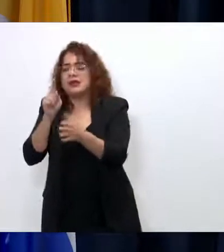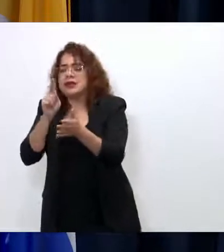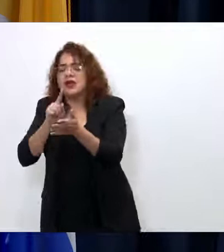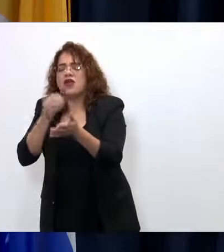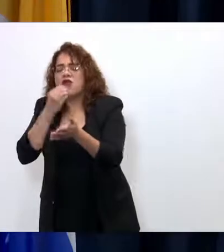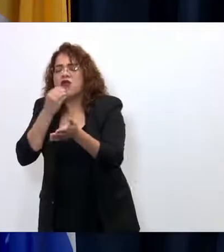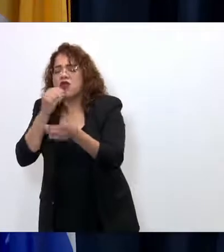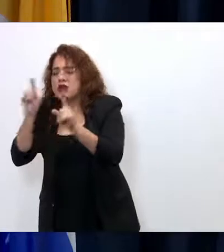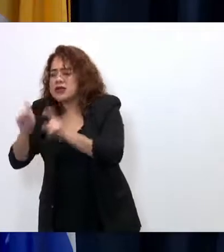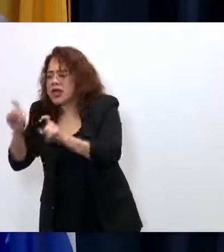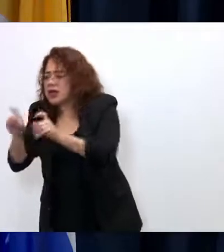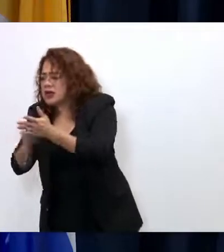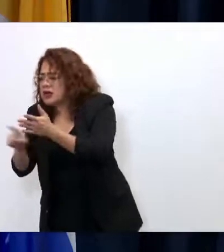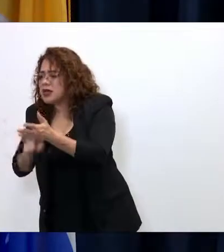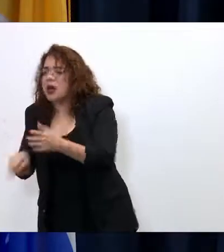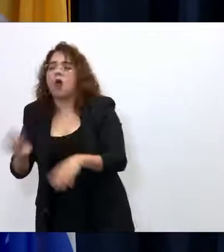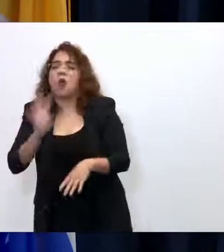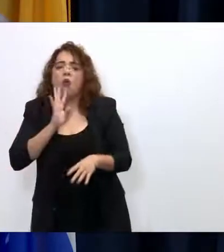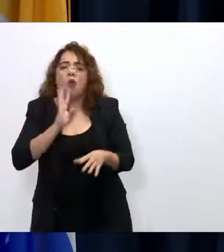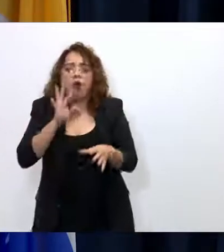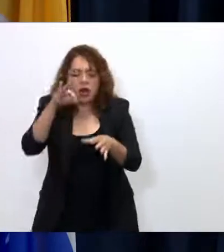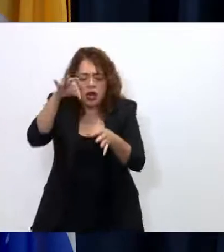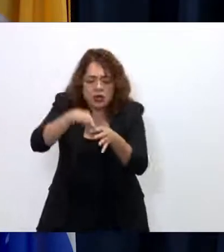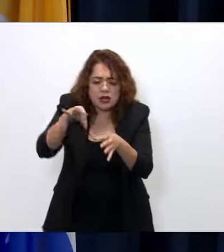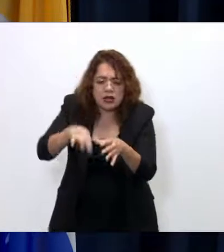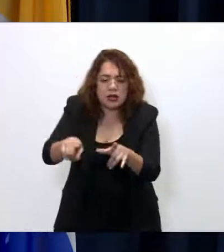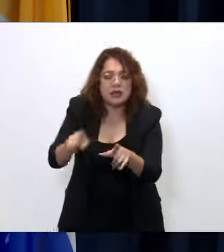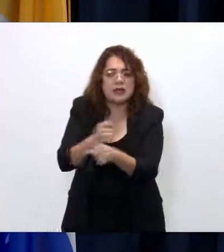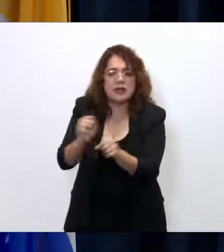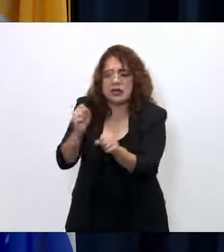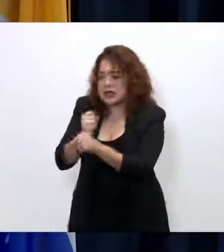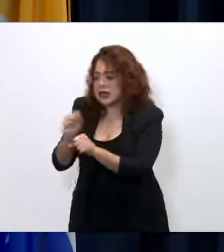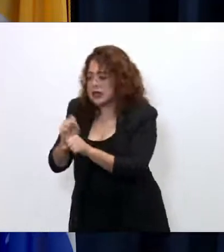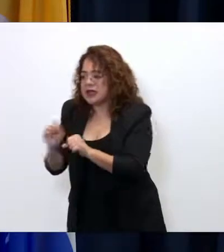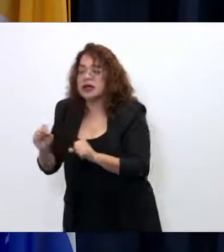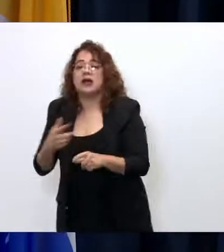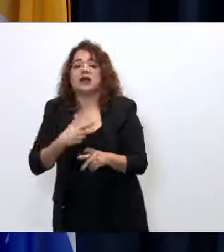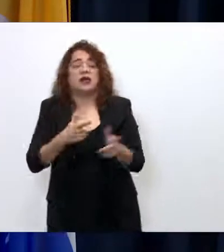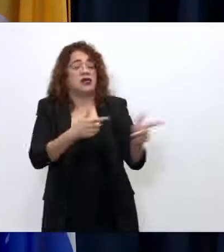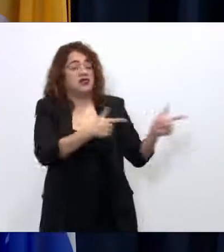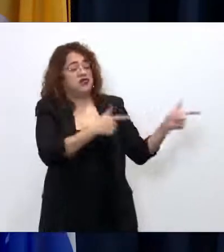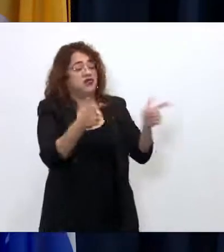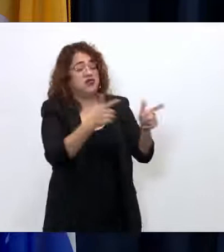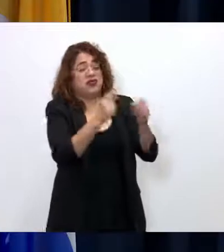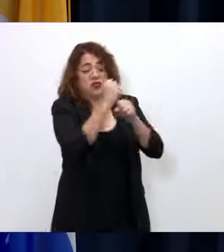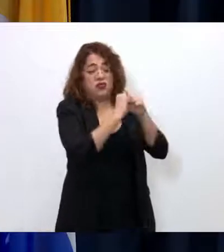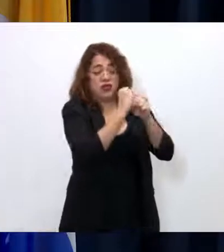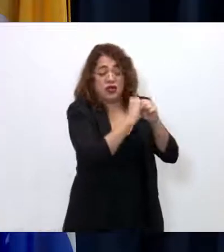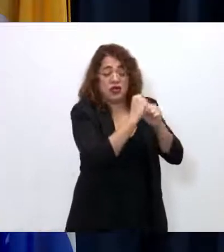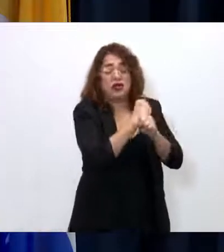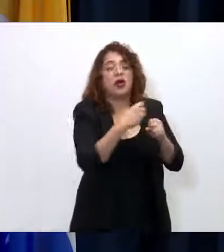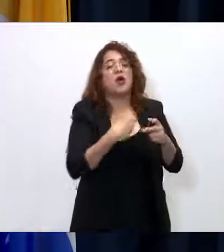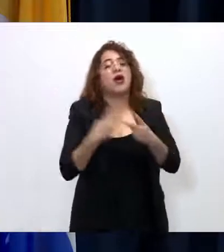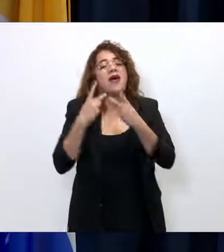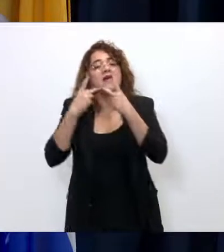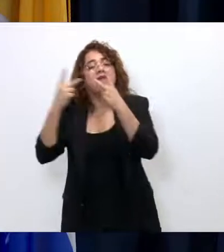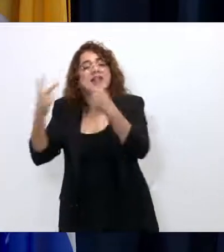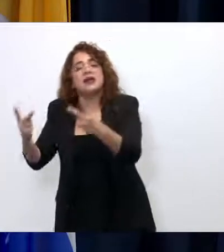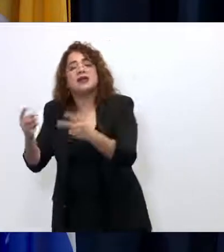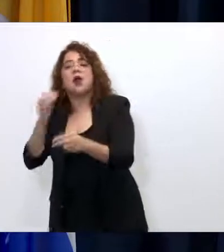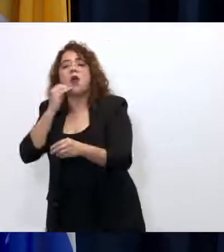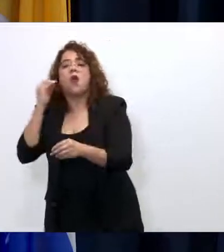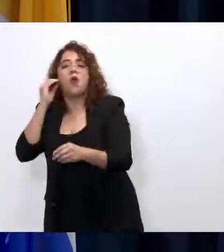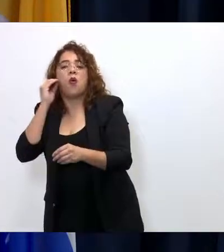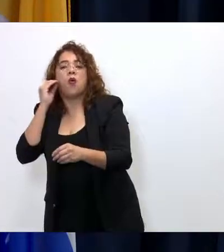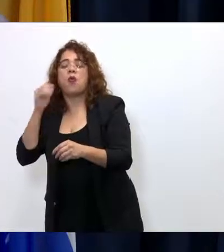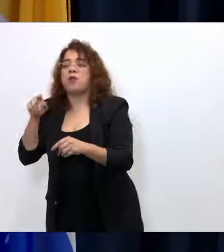las aguas para garantizar la seguridad. Rociamos contra los mosquitos, visitamos los hogares de las personas con